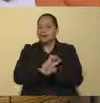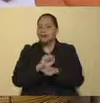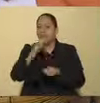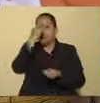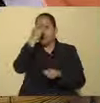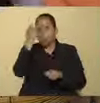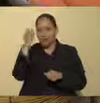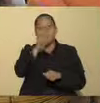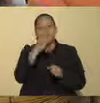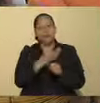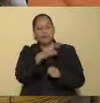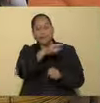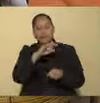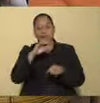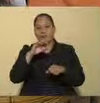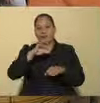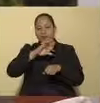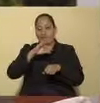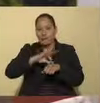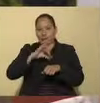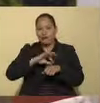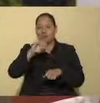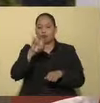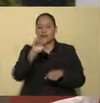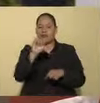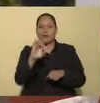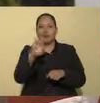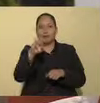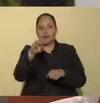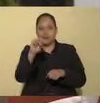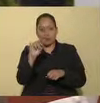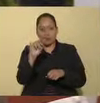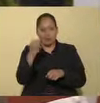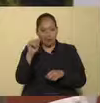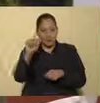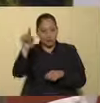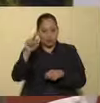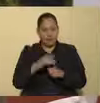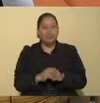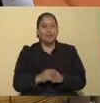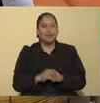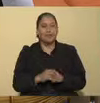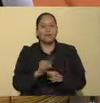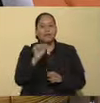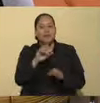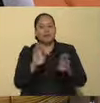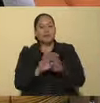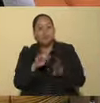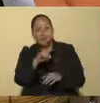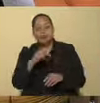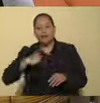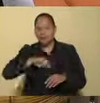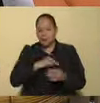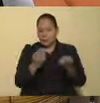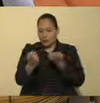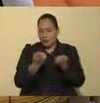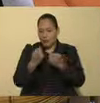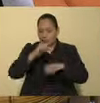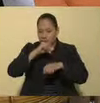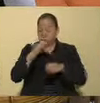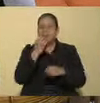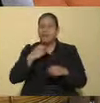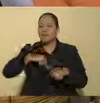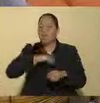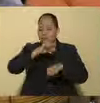con nuestro cirujano de cabecera, el doctor José Maya, que nos va a decir, antes de querernos hacer una cirugía, hay que fijarnos